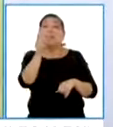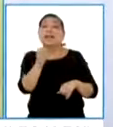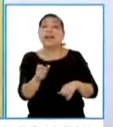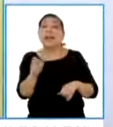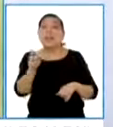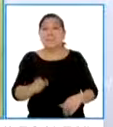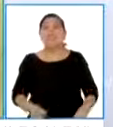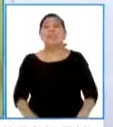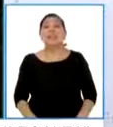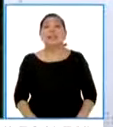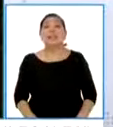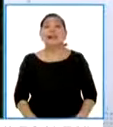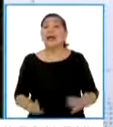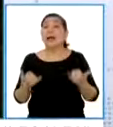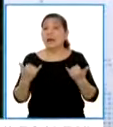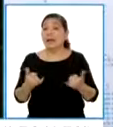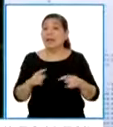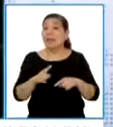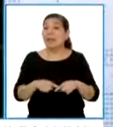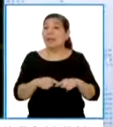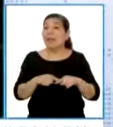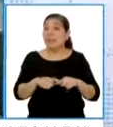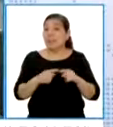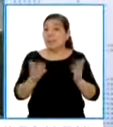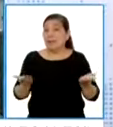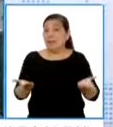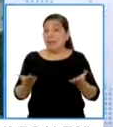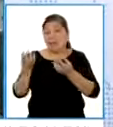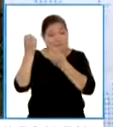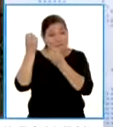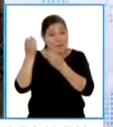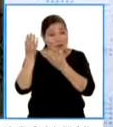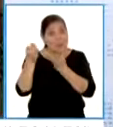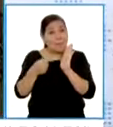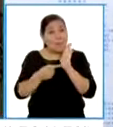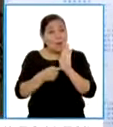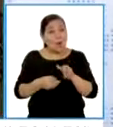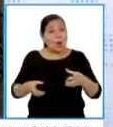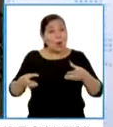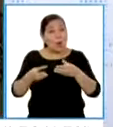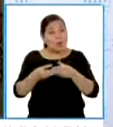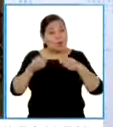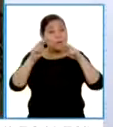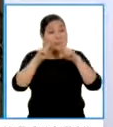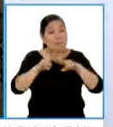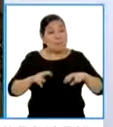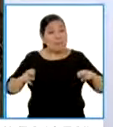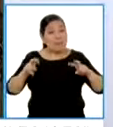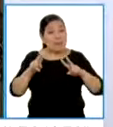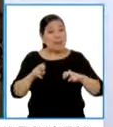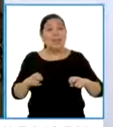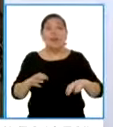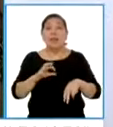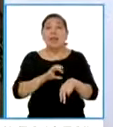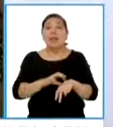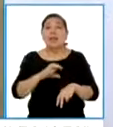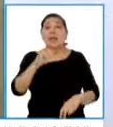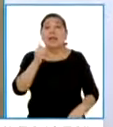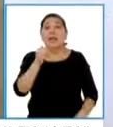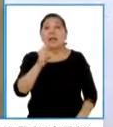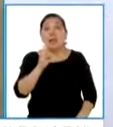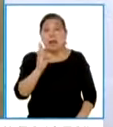personas. Perfecto. Claro, y eso va a depender mucho en gran medida de la información o del informe que presente la comisión investigadora que preside el doctor